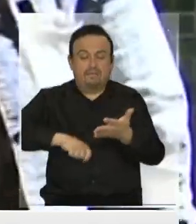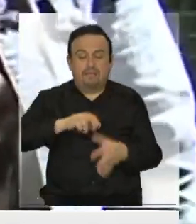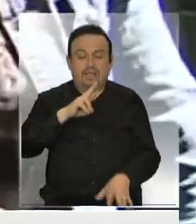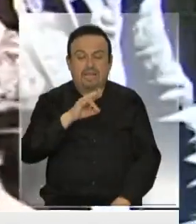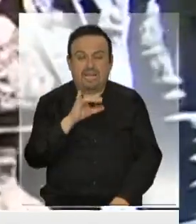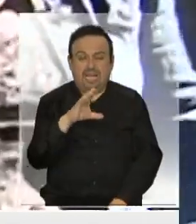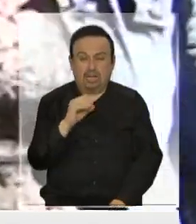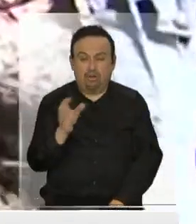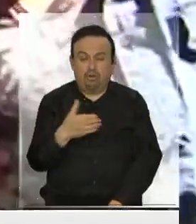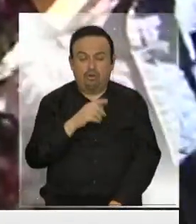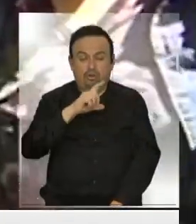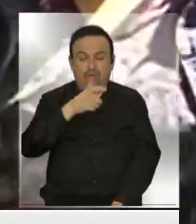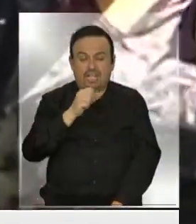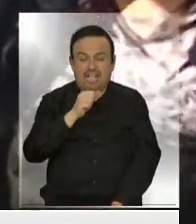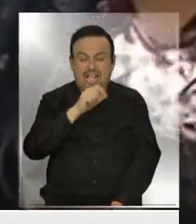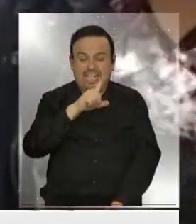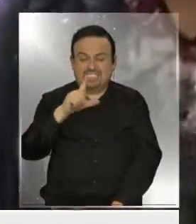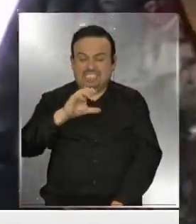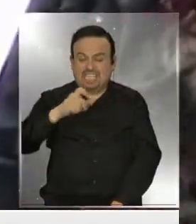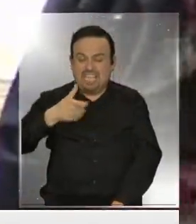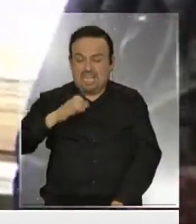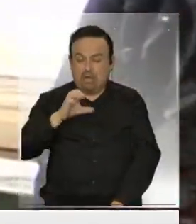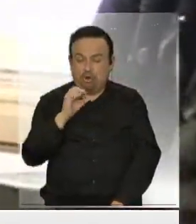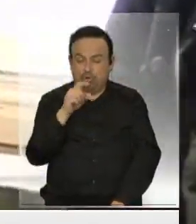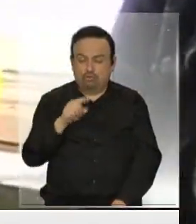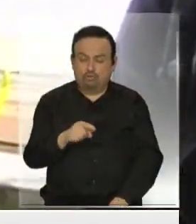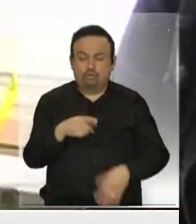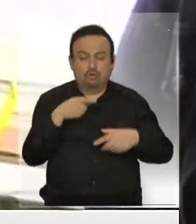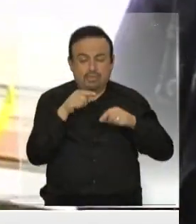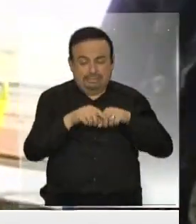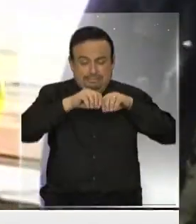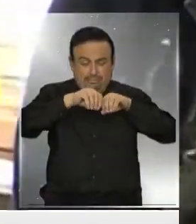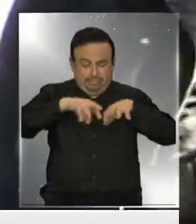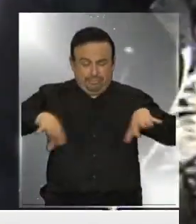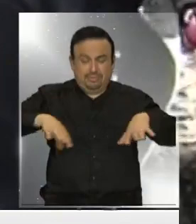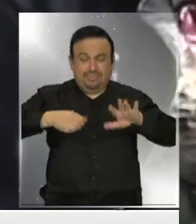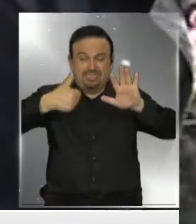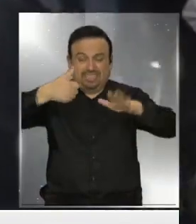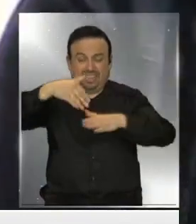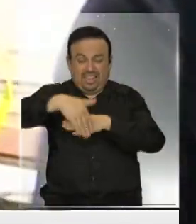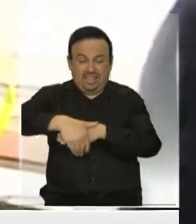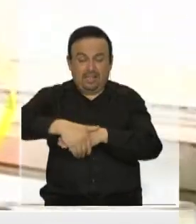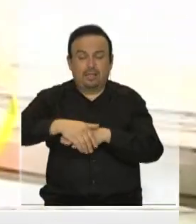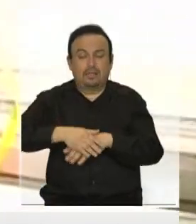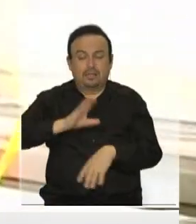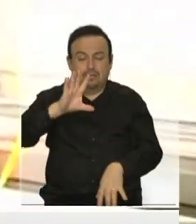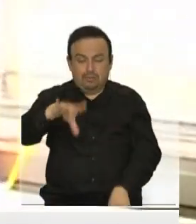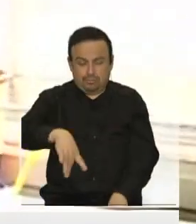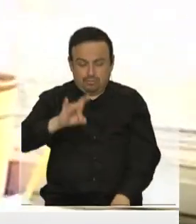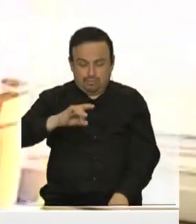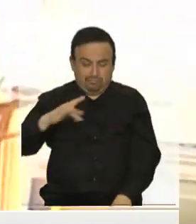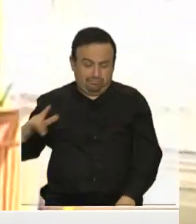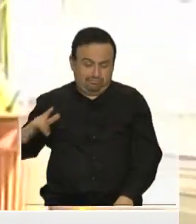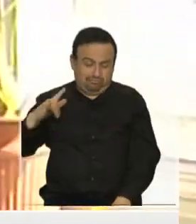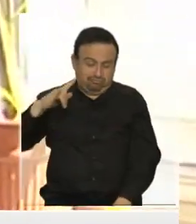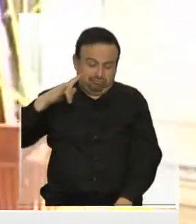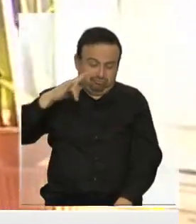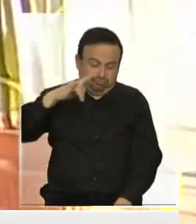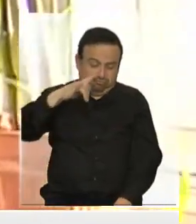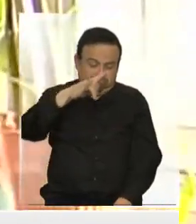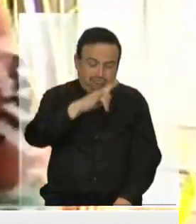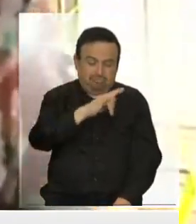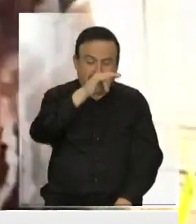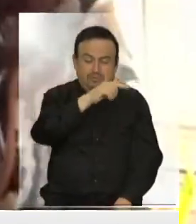va a pasar parte de esta jornada. Se espera que después, a eso de las 6 de la tarde, tome un vuelo charter para asistir